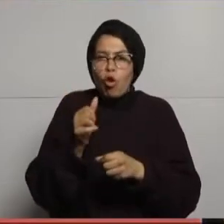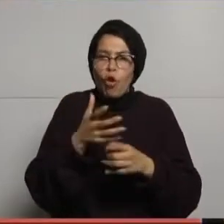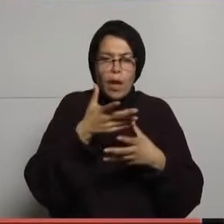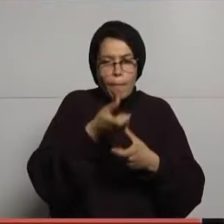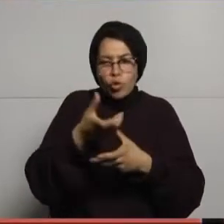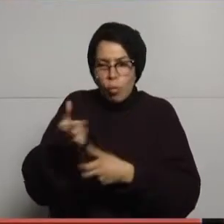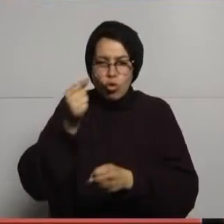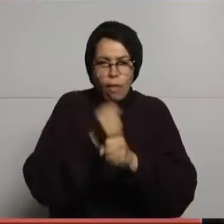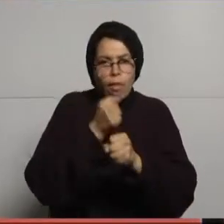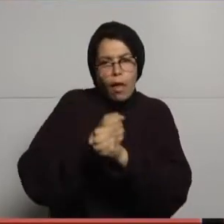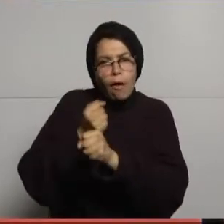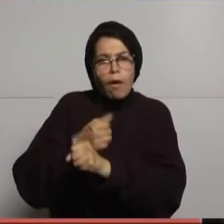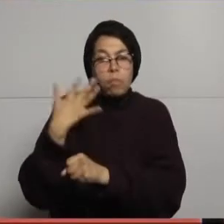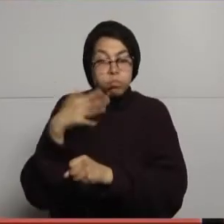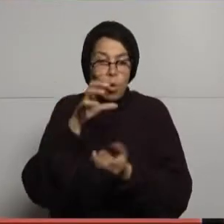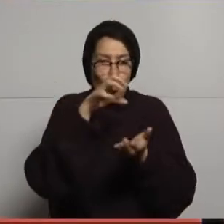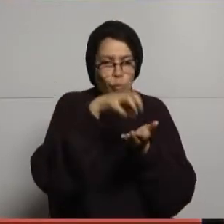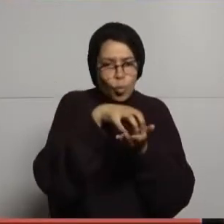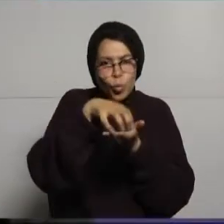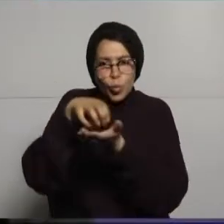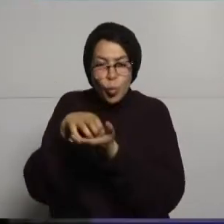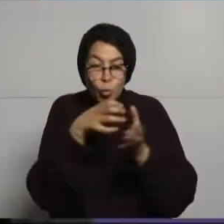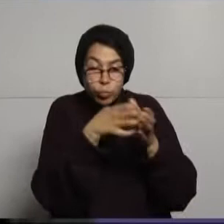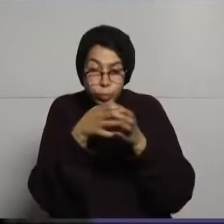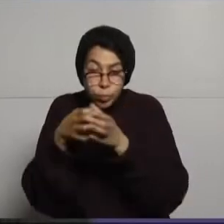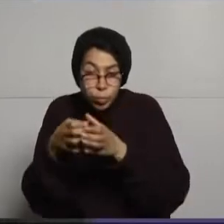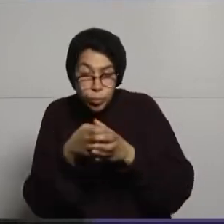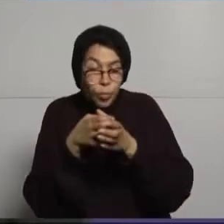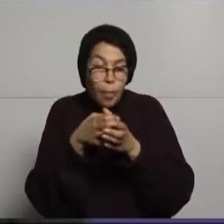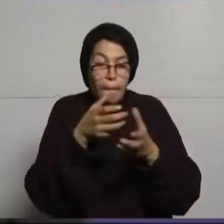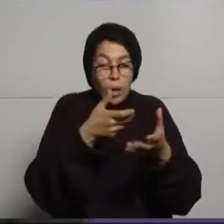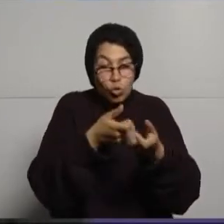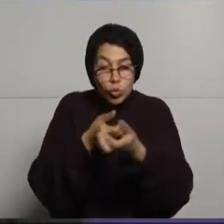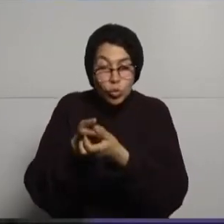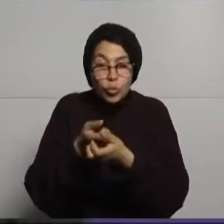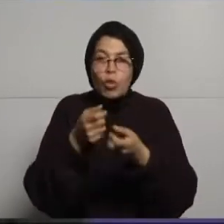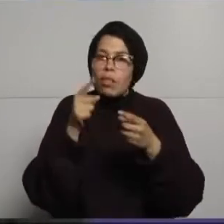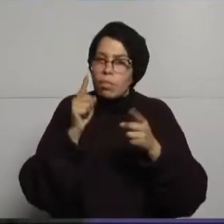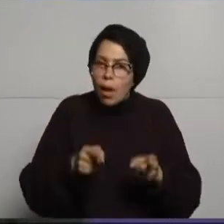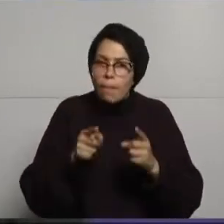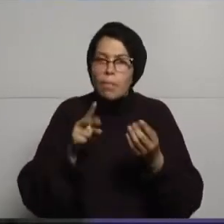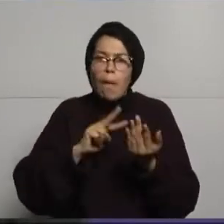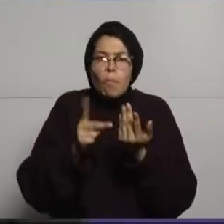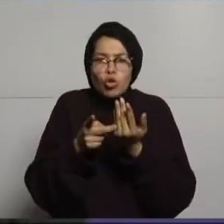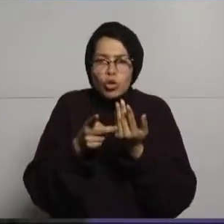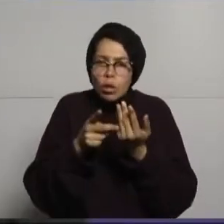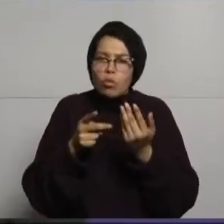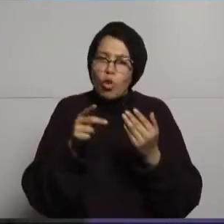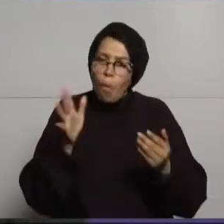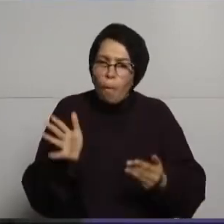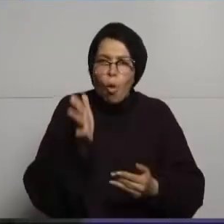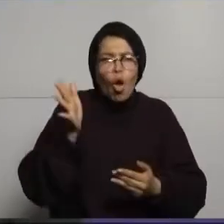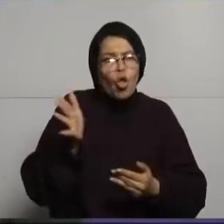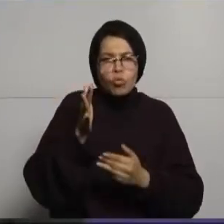colectivos vinculados con alguna reivindicación social a proyectos productivos de trabajo